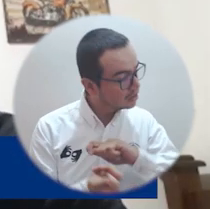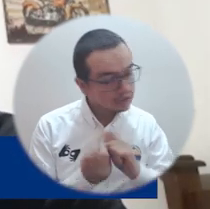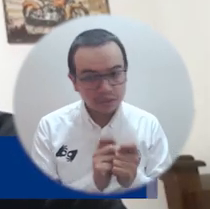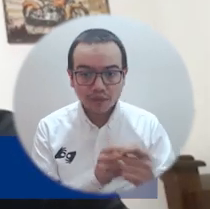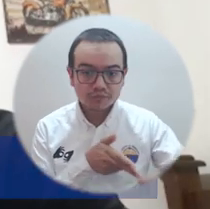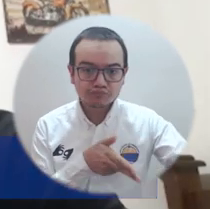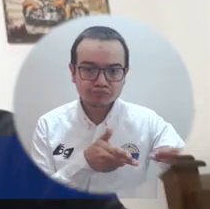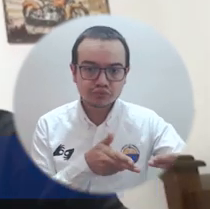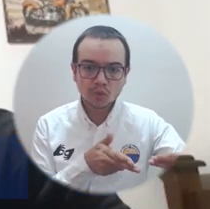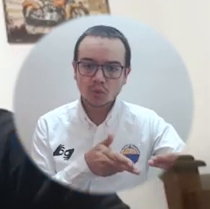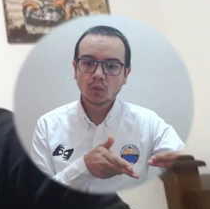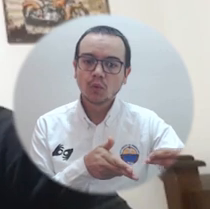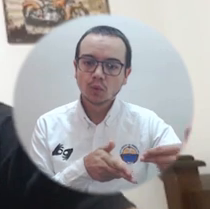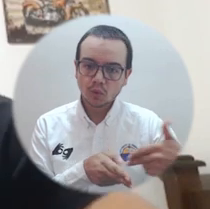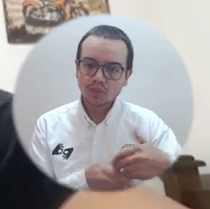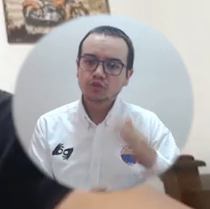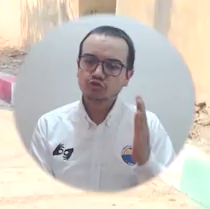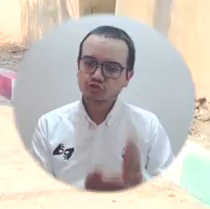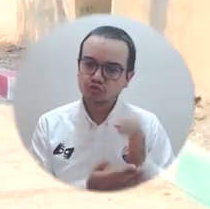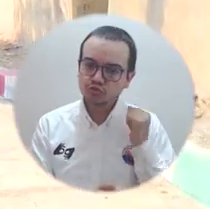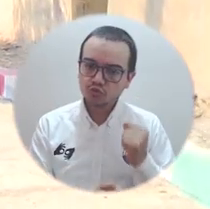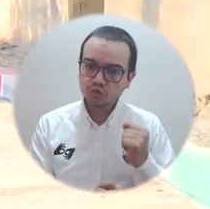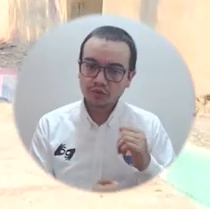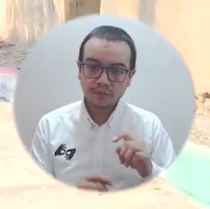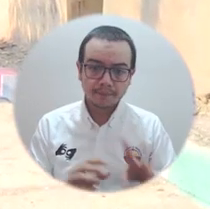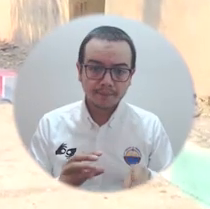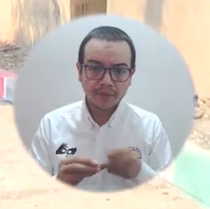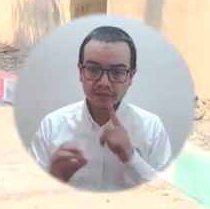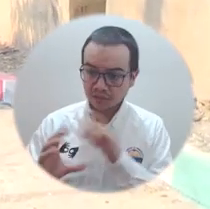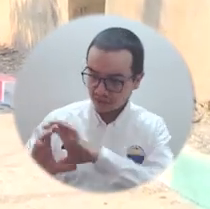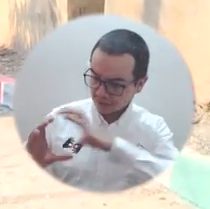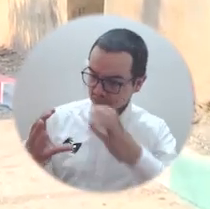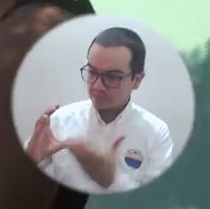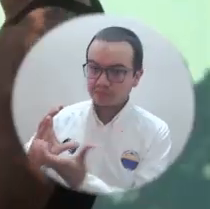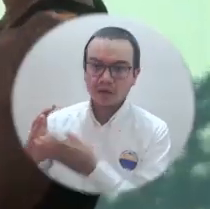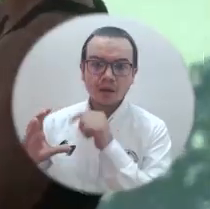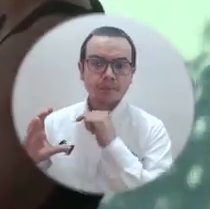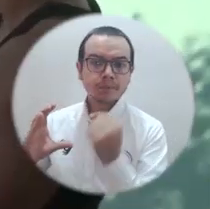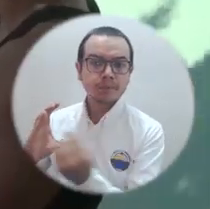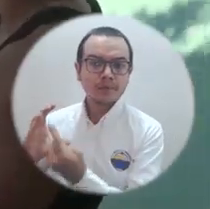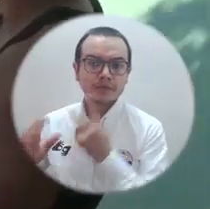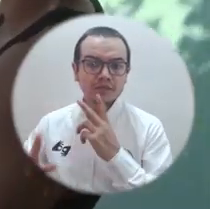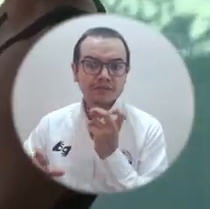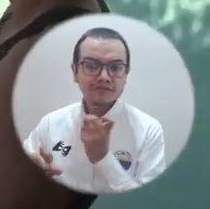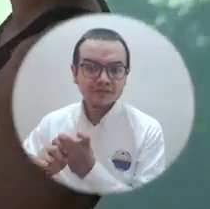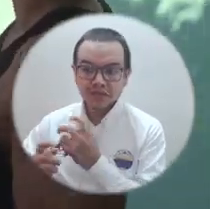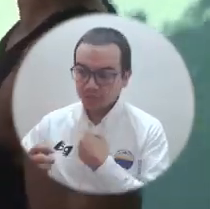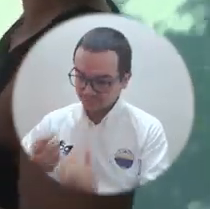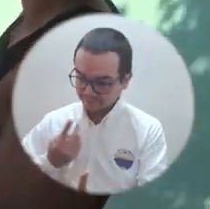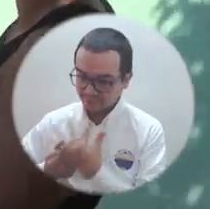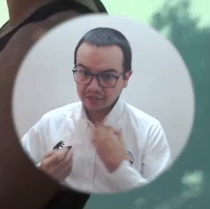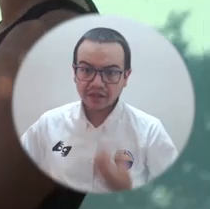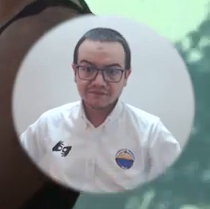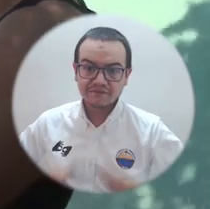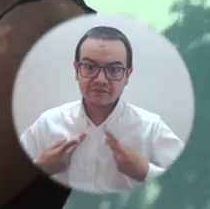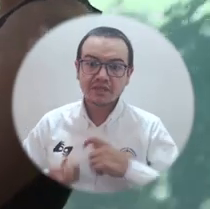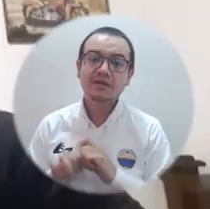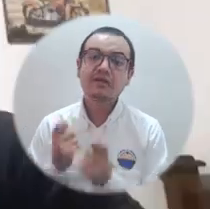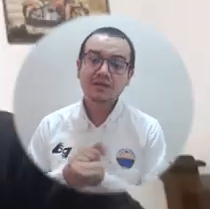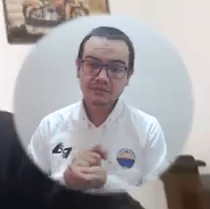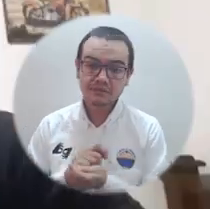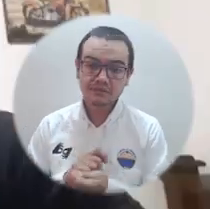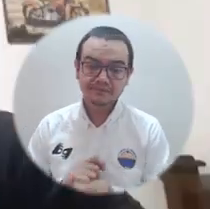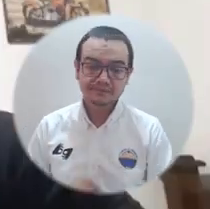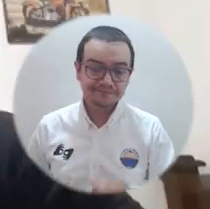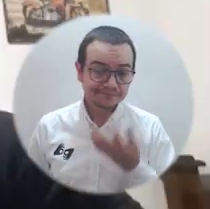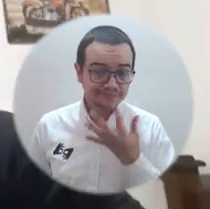y con toda la situación a nivel mundial y pues cambio de estilo de vida también afectó bastante.